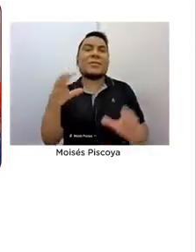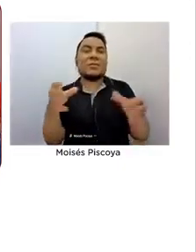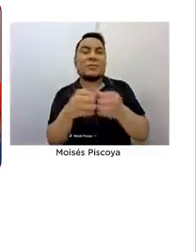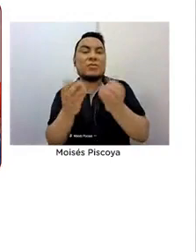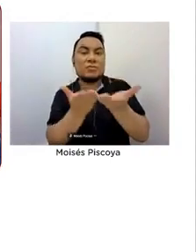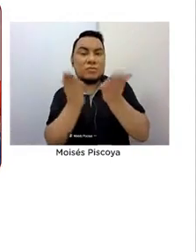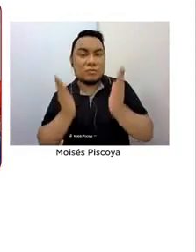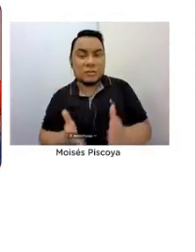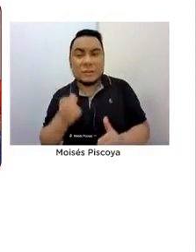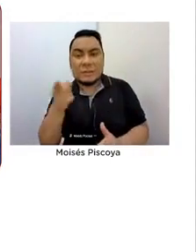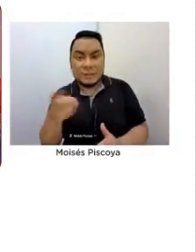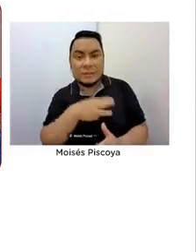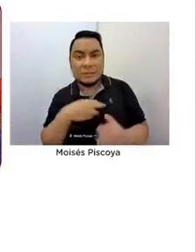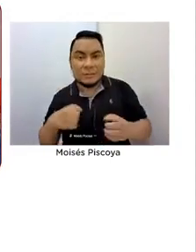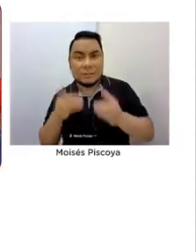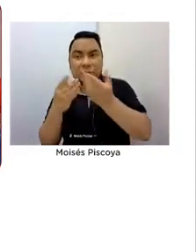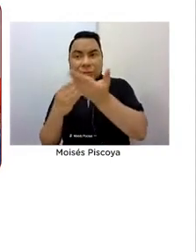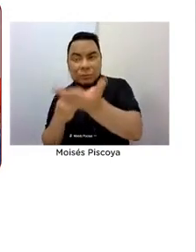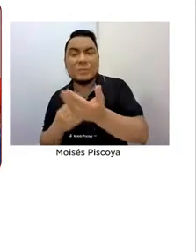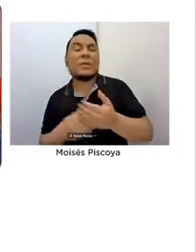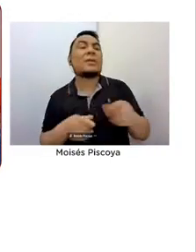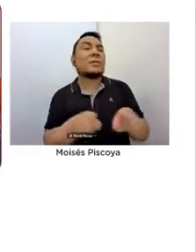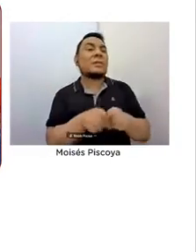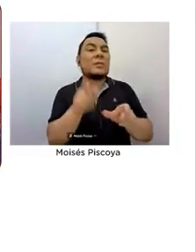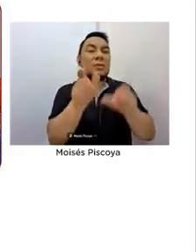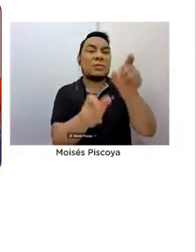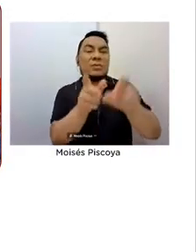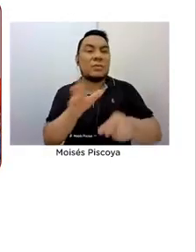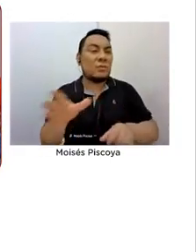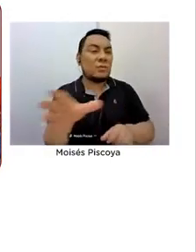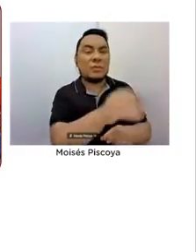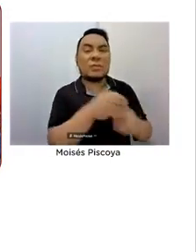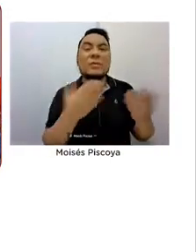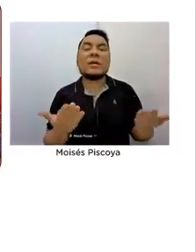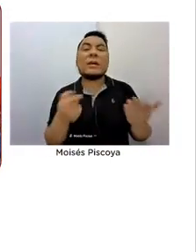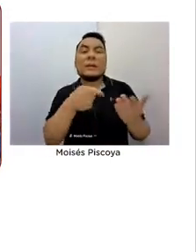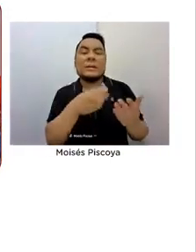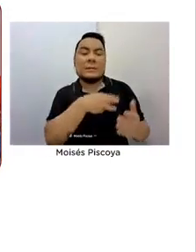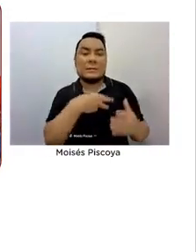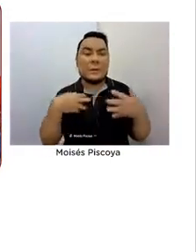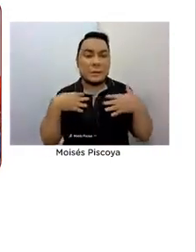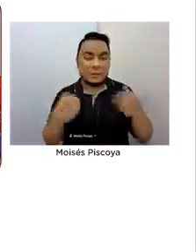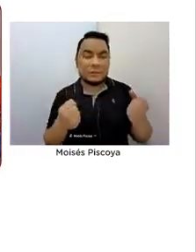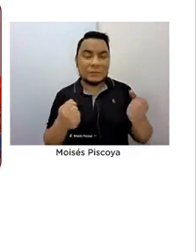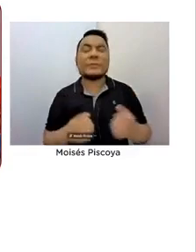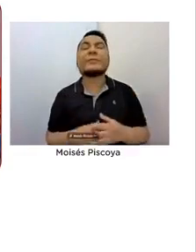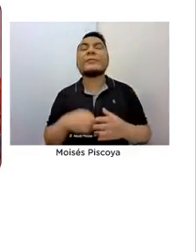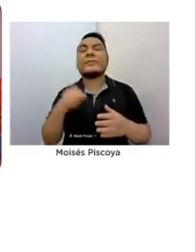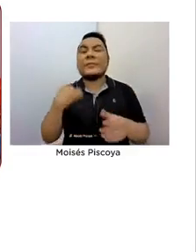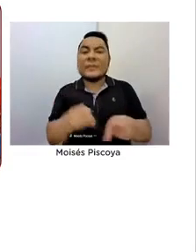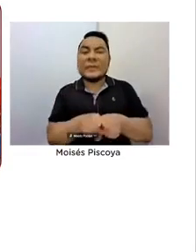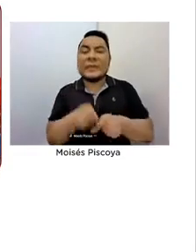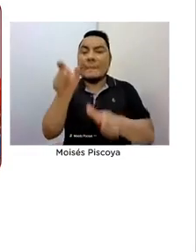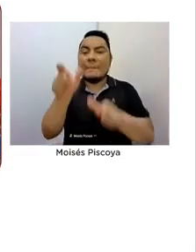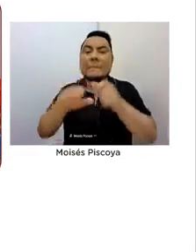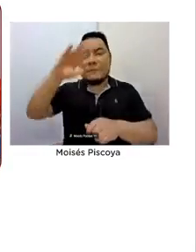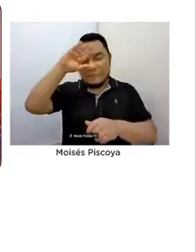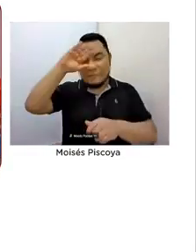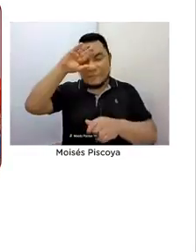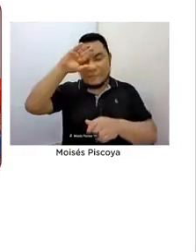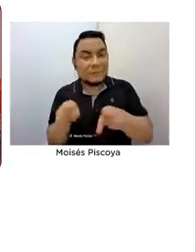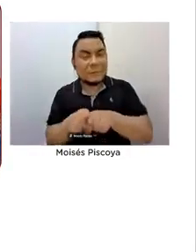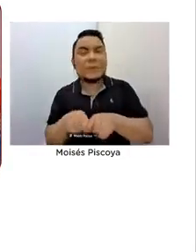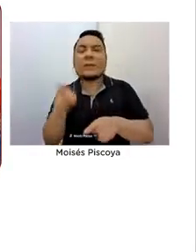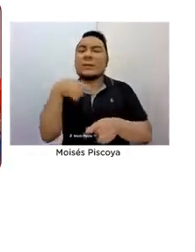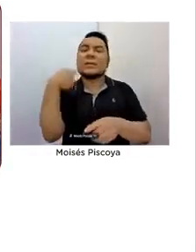estudiantes, en el caso del Ministerio de Educación, nuestros ciudadanos, en el caso del Ministerio de Salud, en algunos casos pacientes también, y a